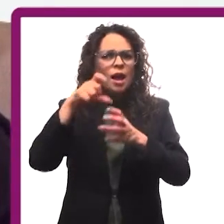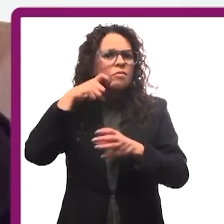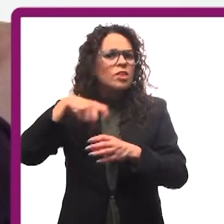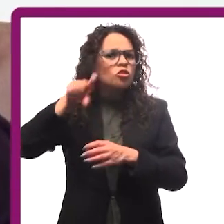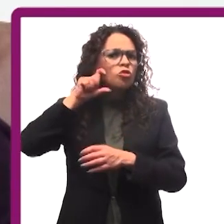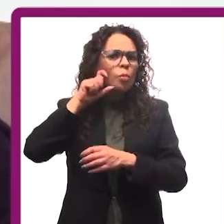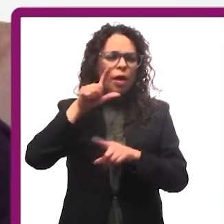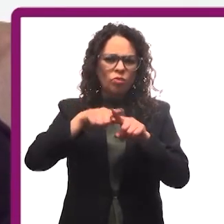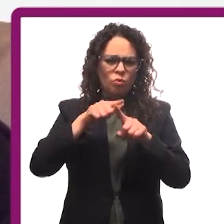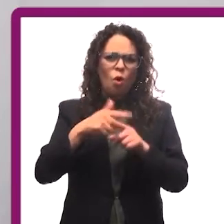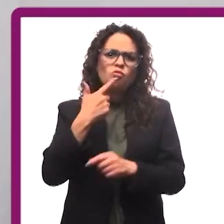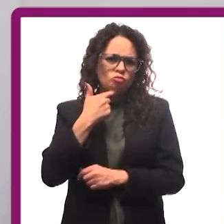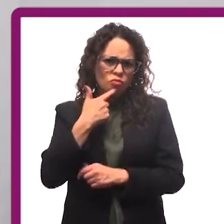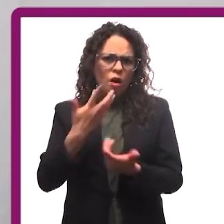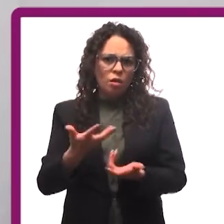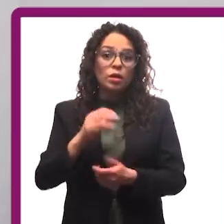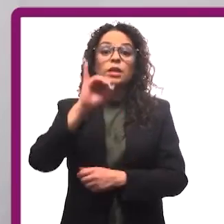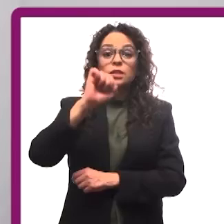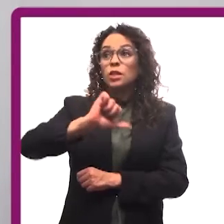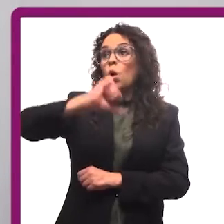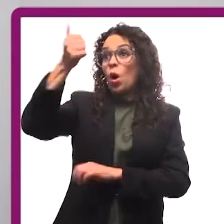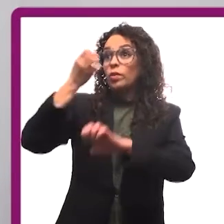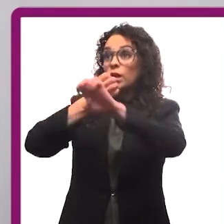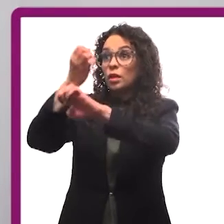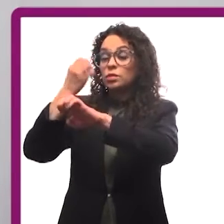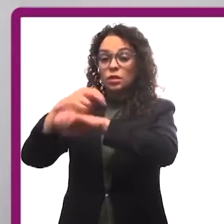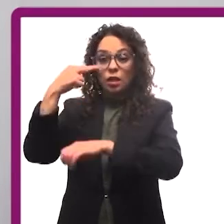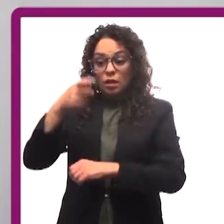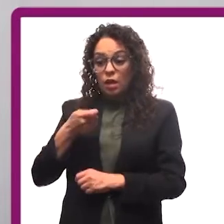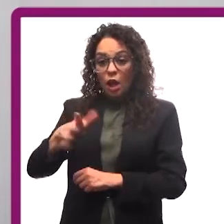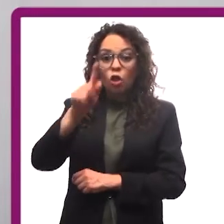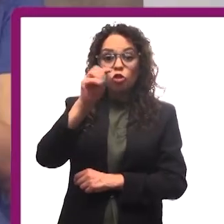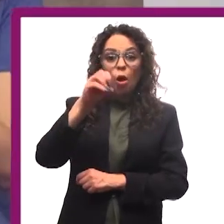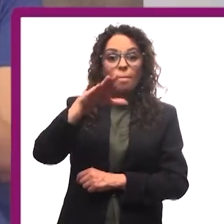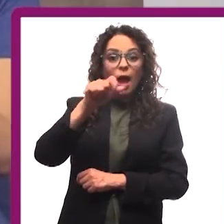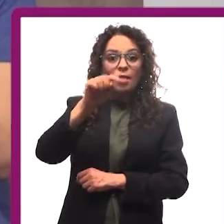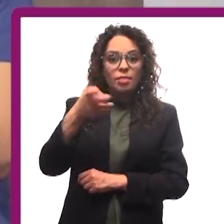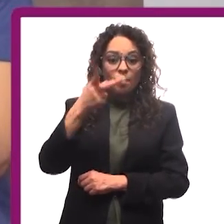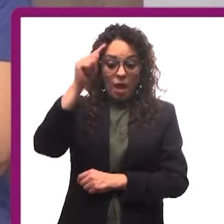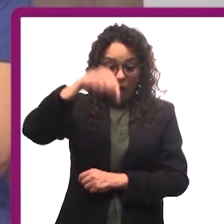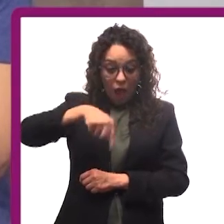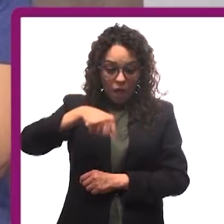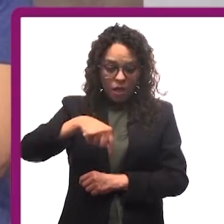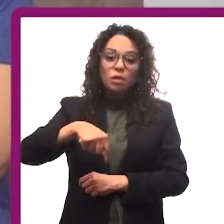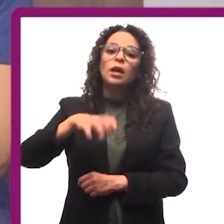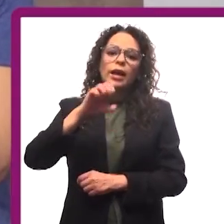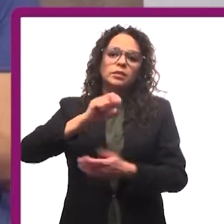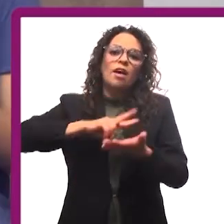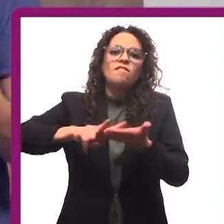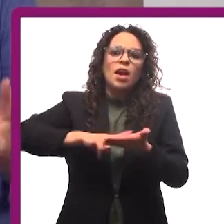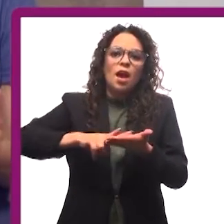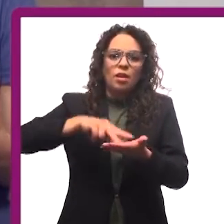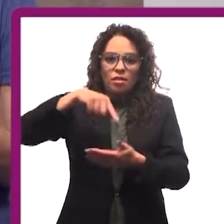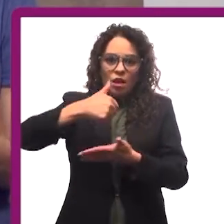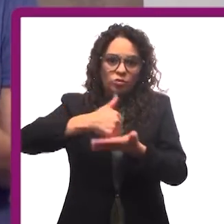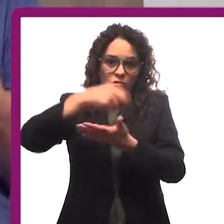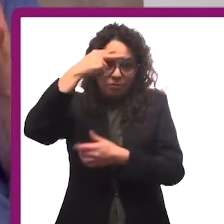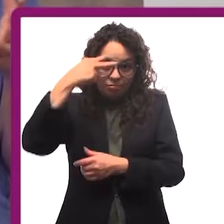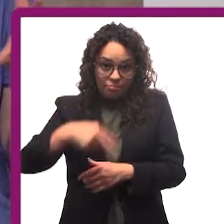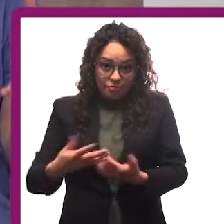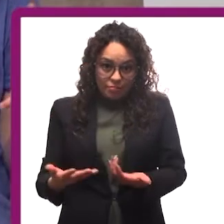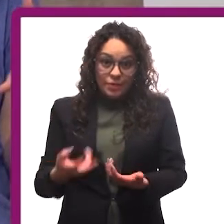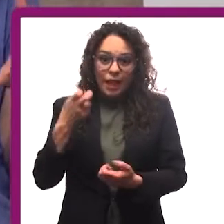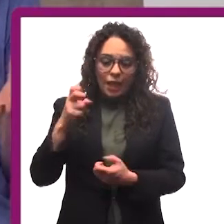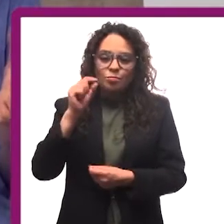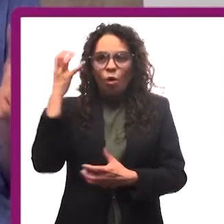de color rojo. Ajá, y en otros estados los llaman tomates, pero aquí esos son verdes. Entonces puede haber